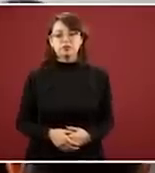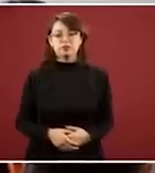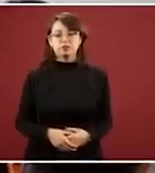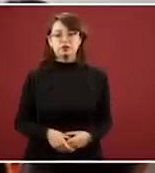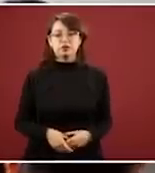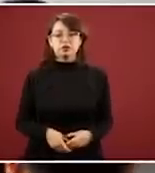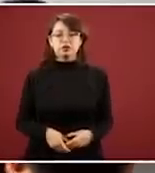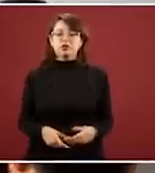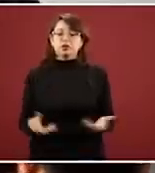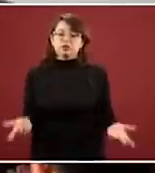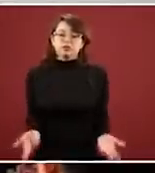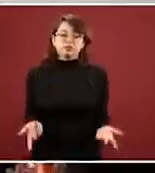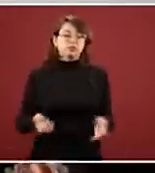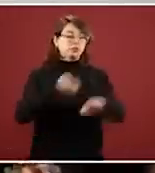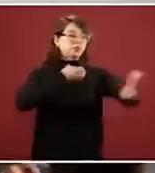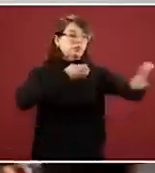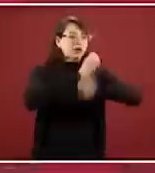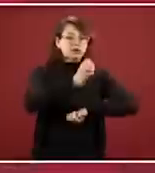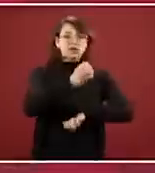Son circunstancias de cada estado,